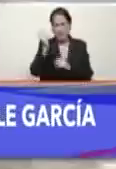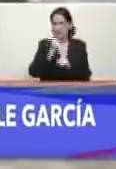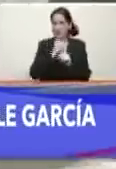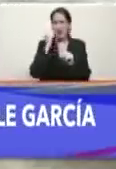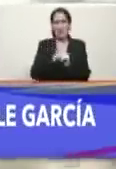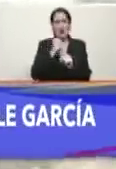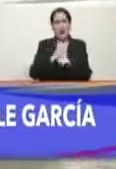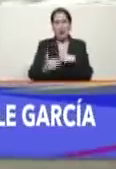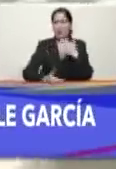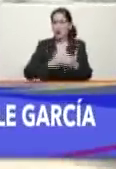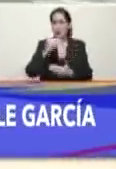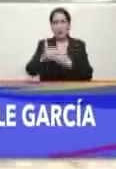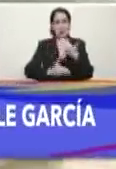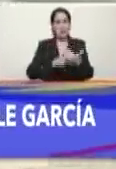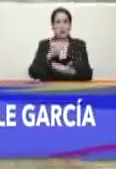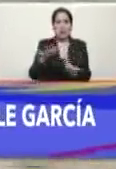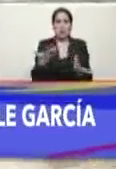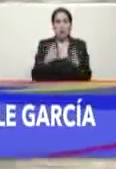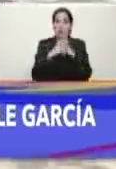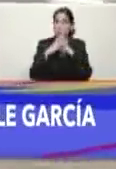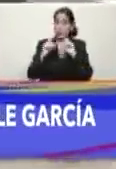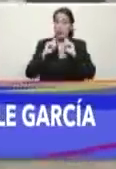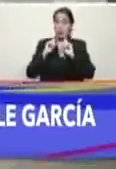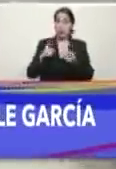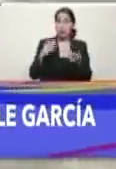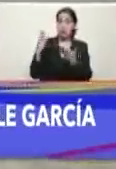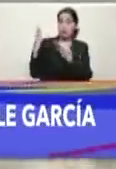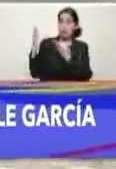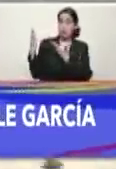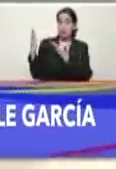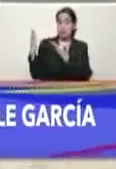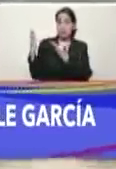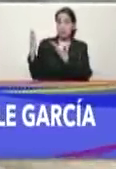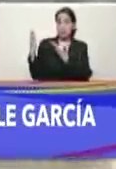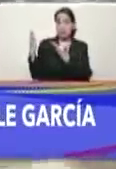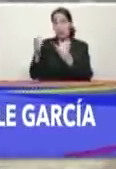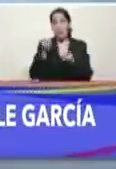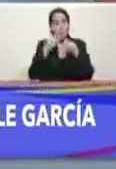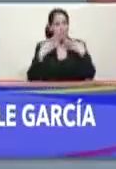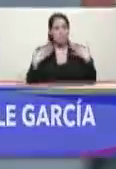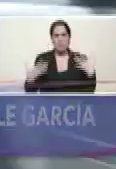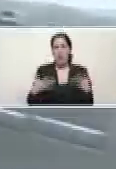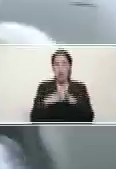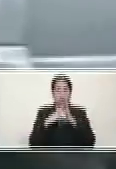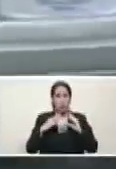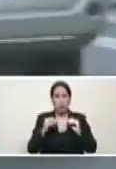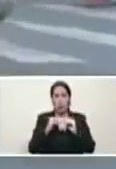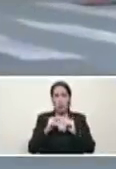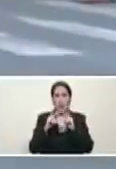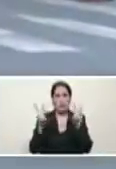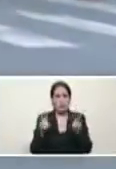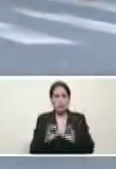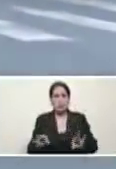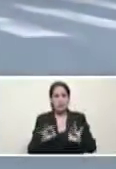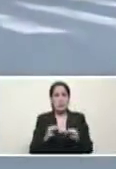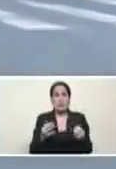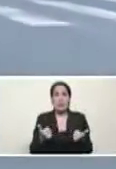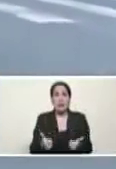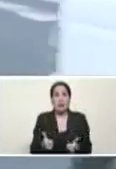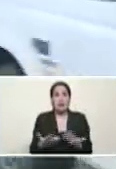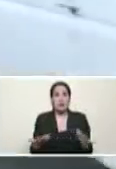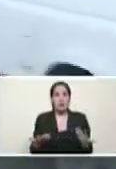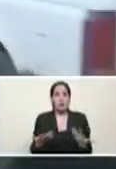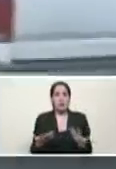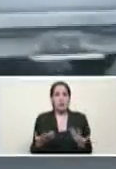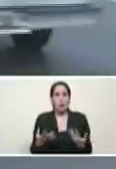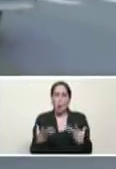seguimos avanzando. Acá esta avenida totalmente embellecida, el municipio sigue impulsando la Revolución Bolivariana conjuntamente con nuestra Fuerza